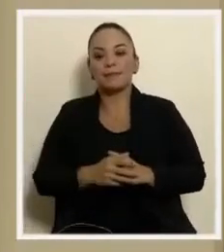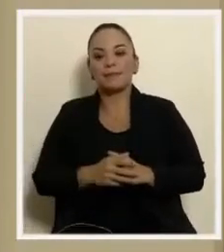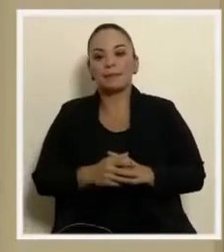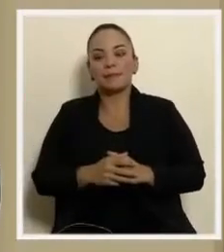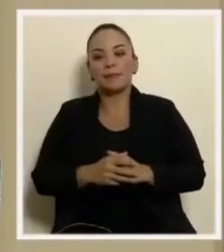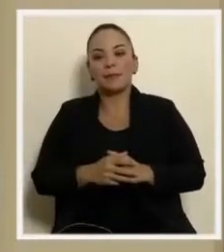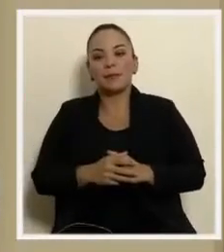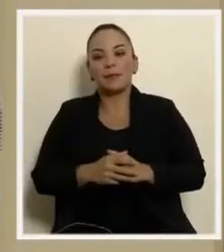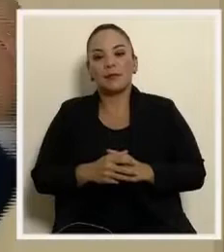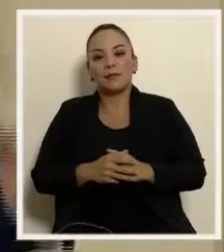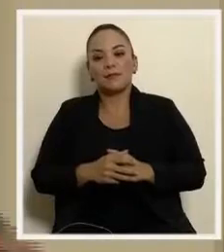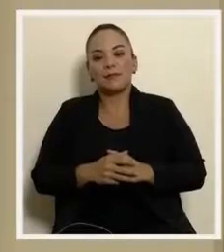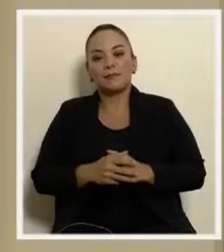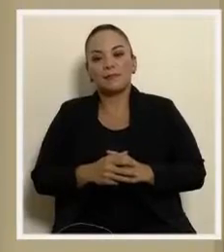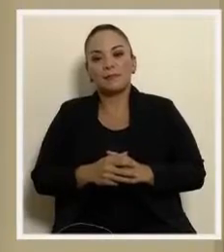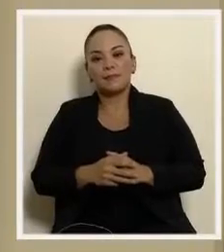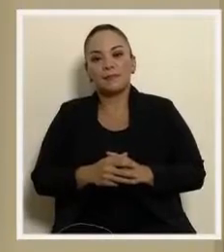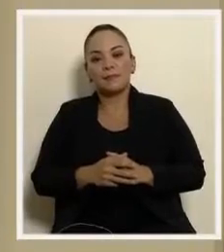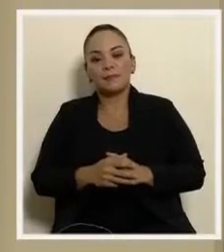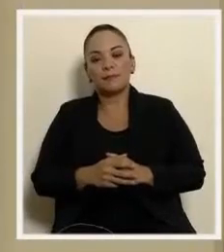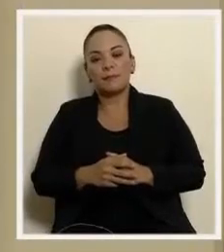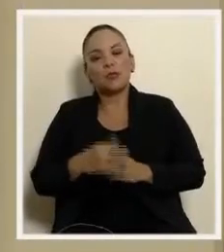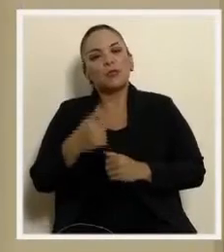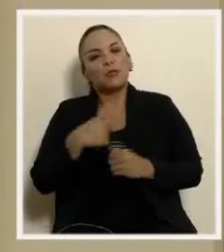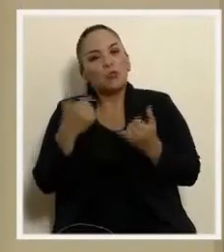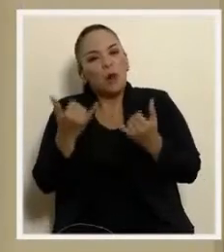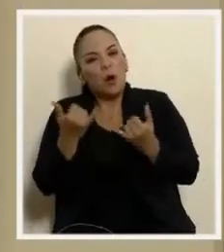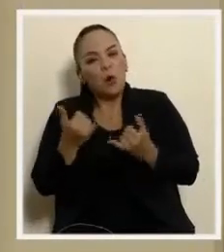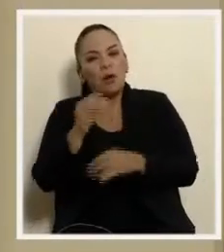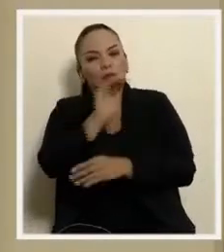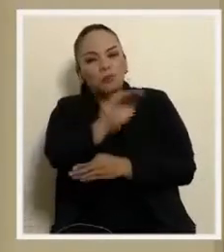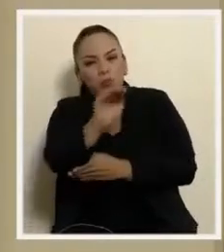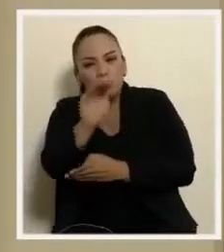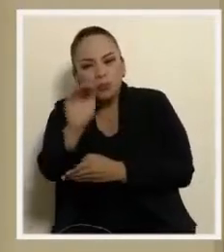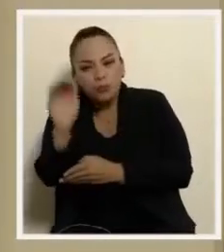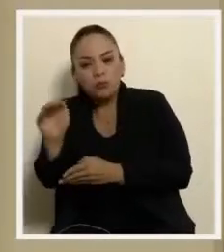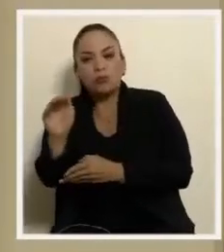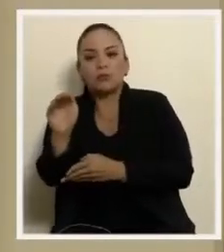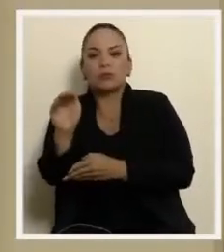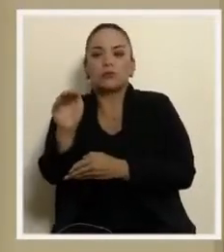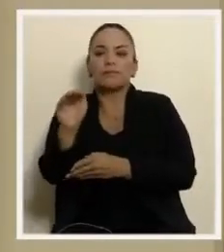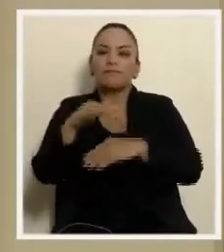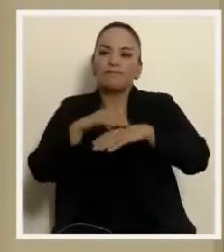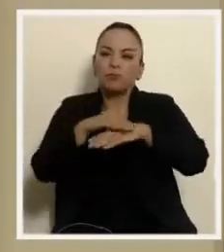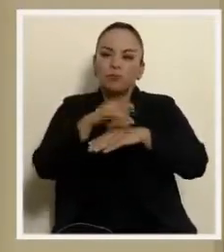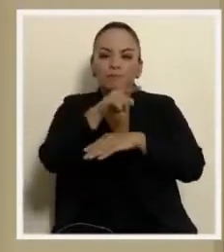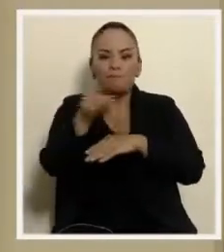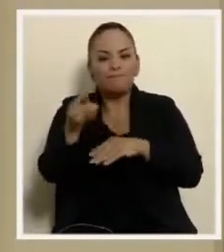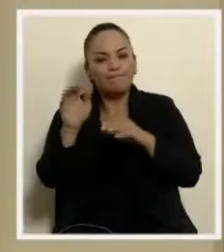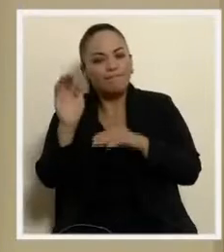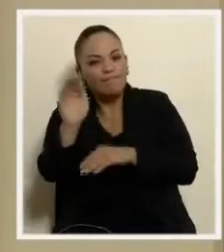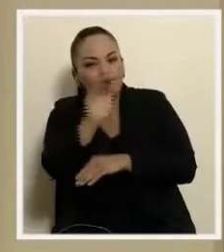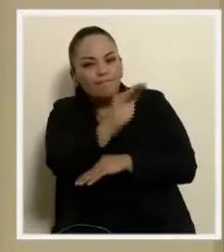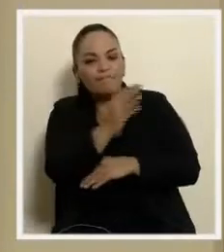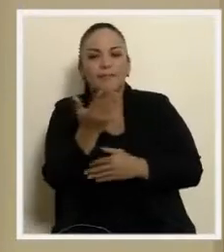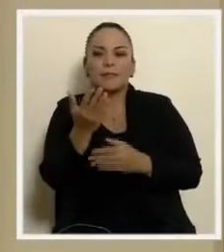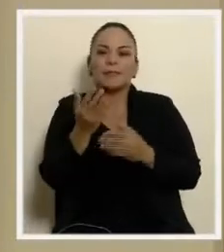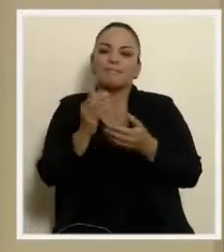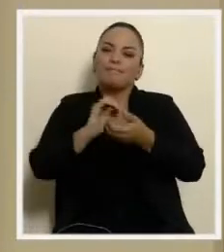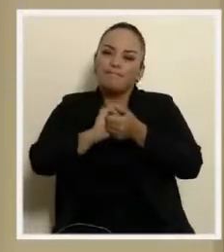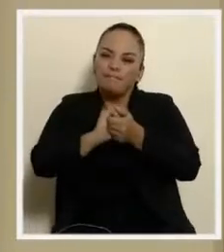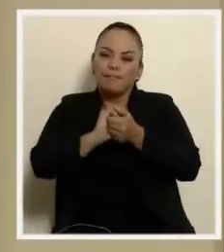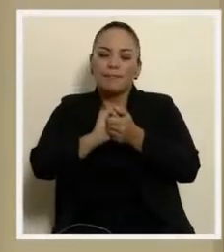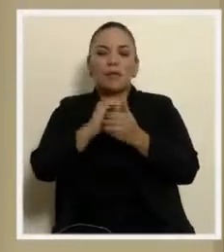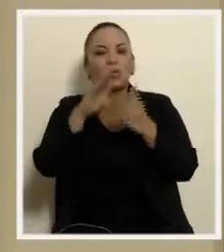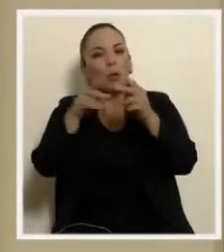quiero hacer el llamado vehemente y solidario para todas las